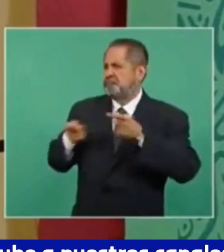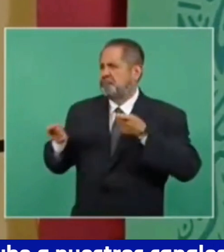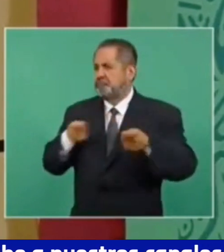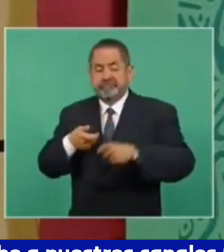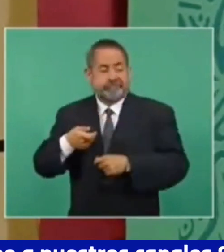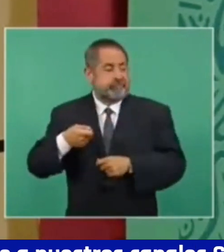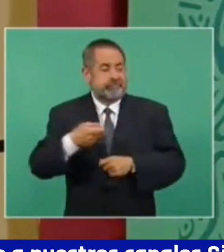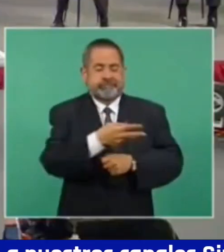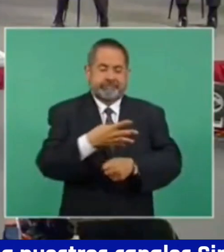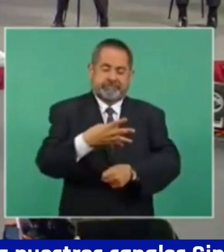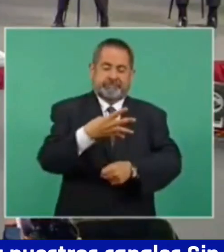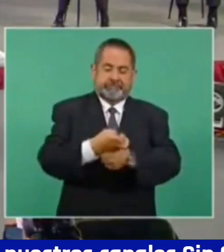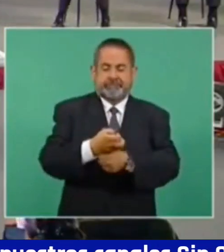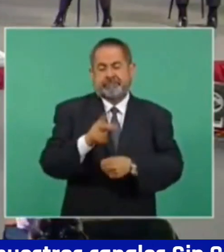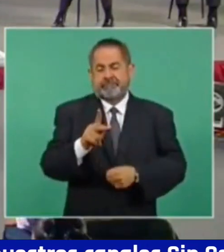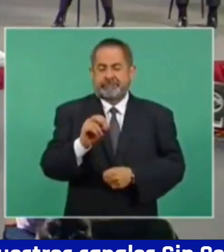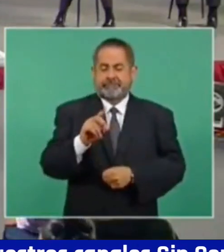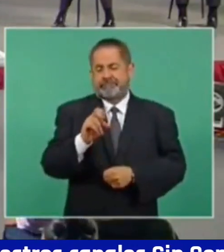poder,